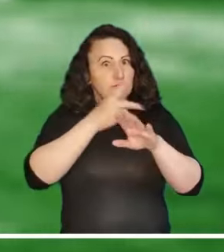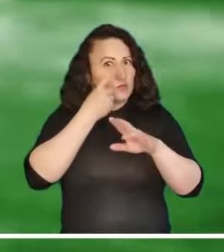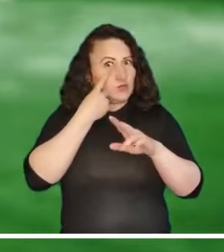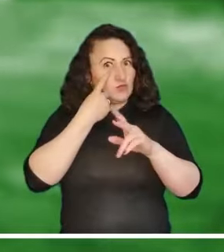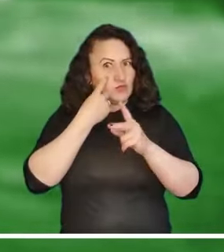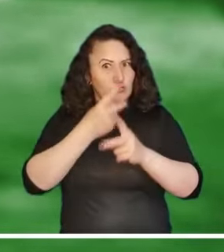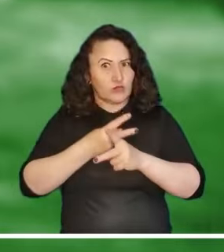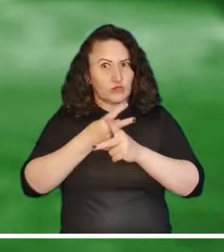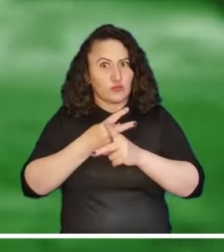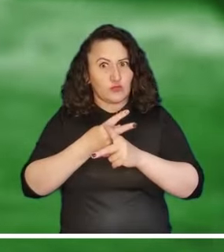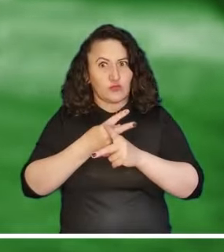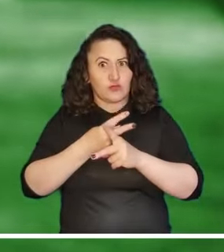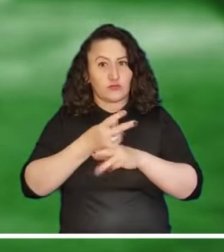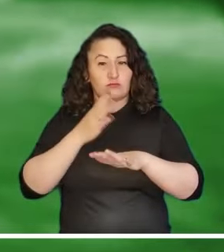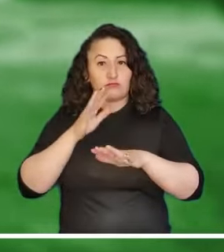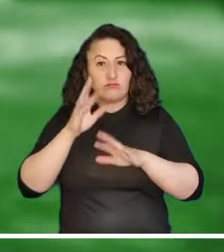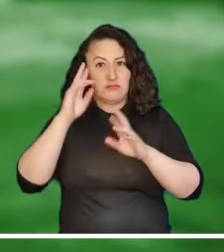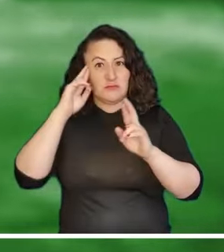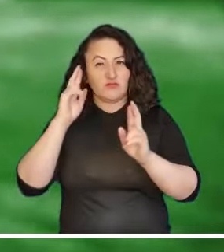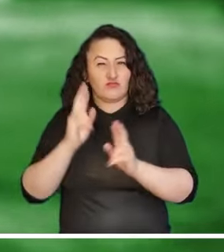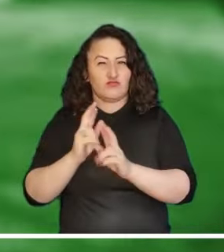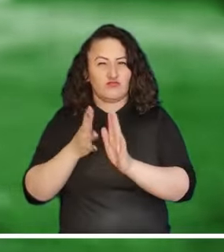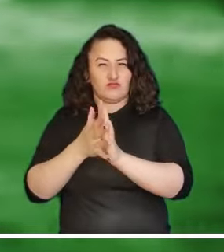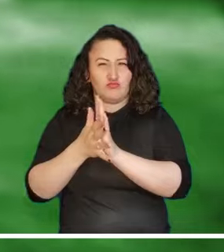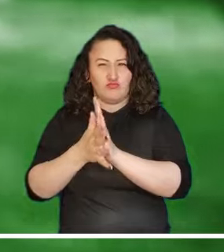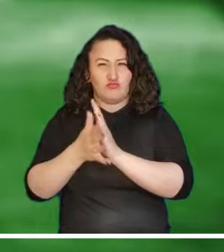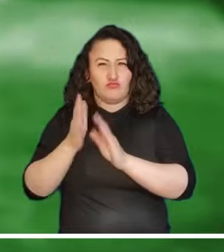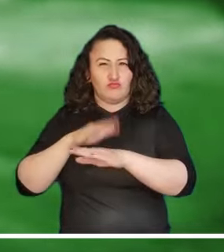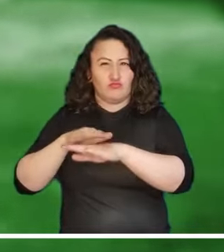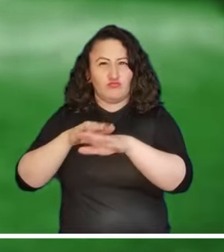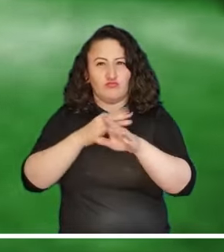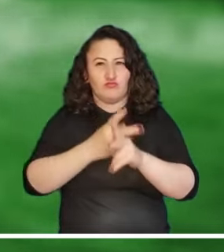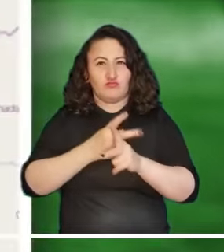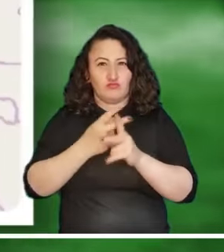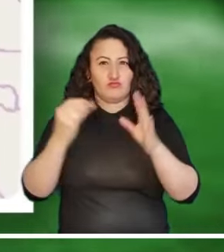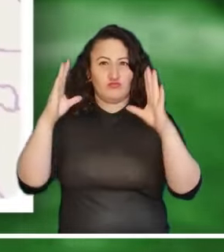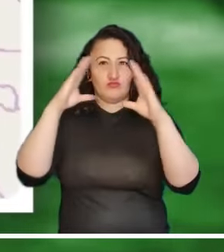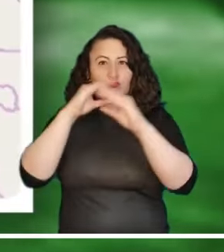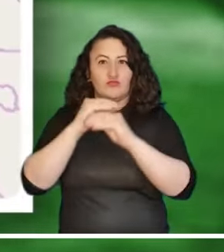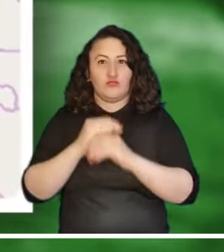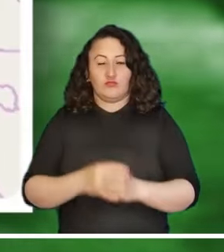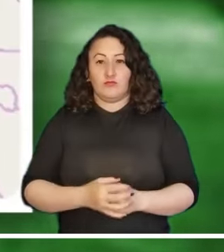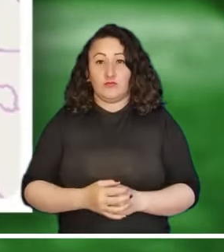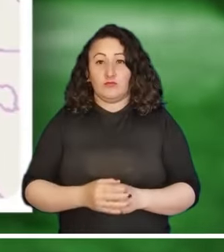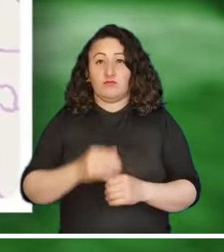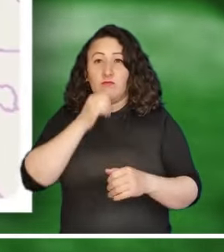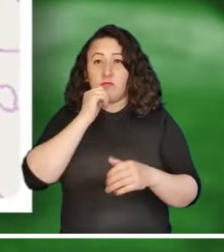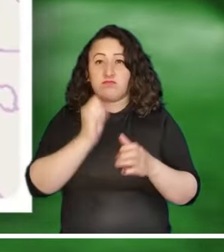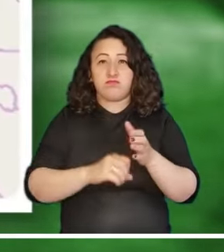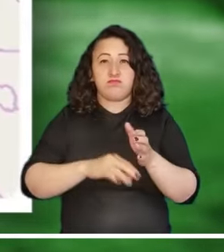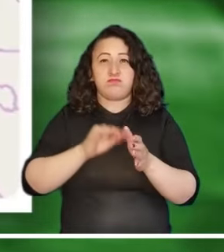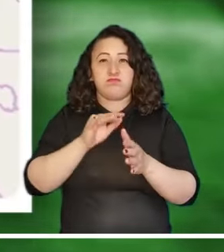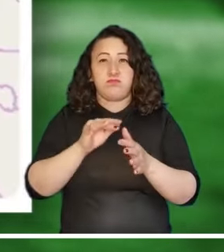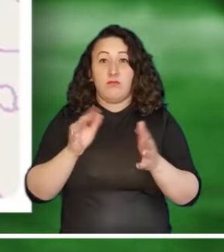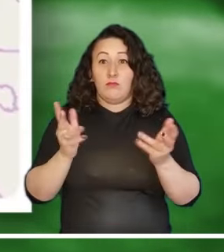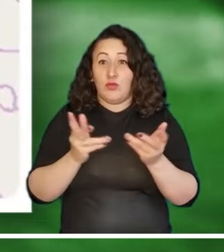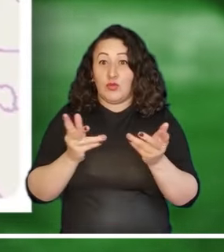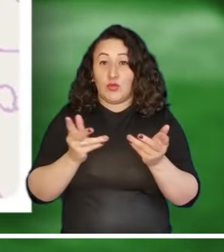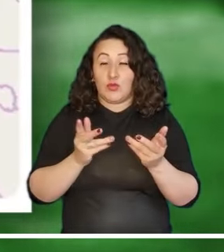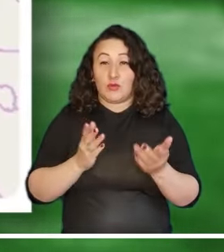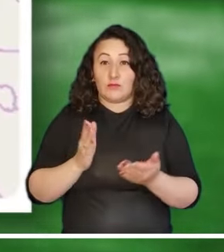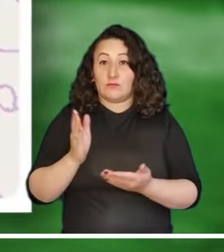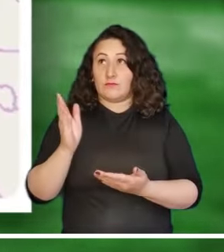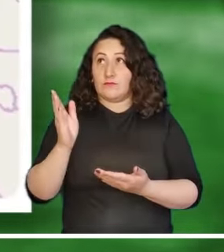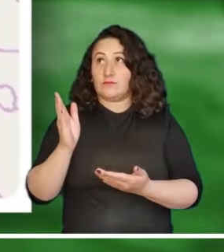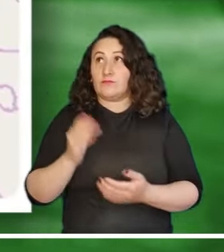Permanezca atento al siguiente resumen de las alertas que estarán activas durante la noche. Se presentan inundaciones en el municipio